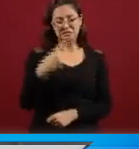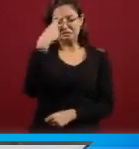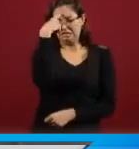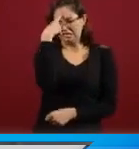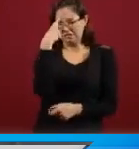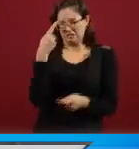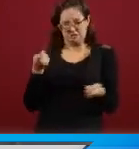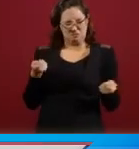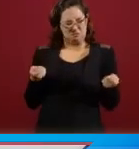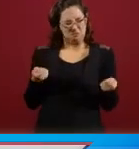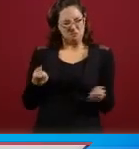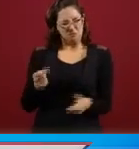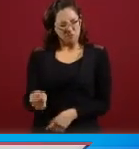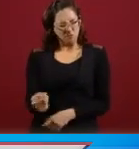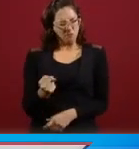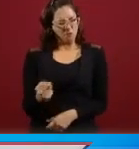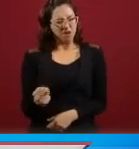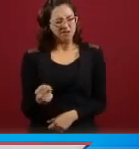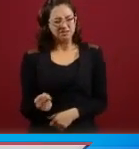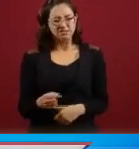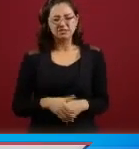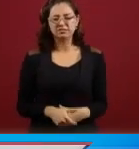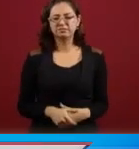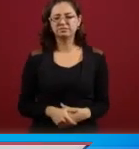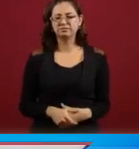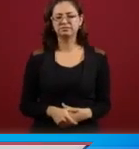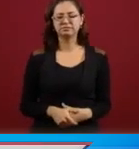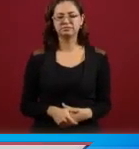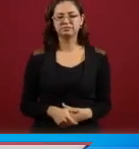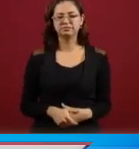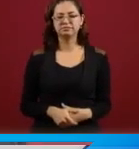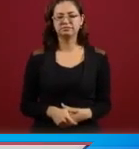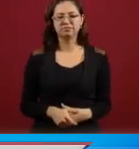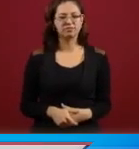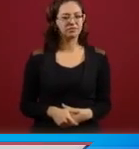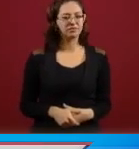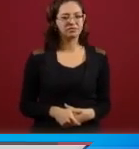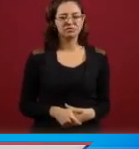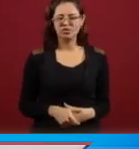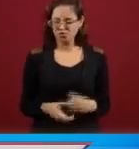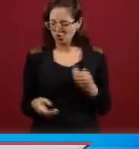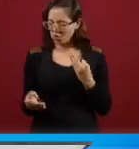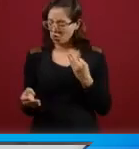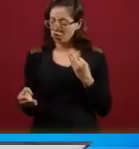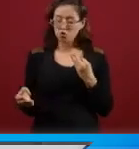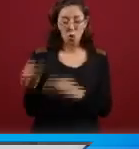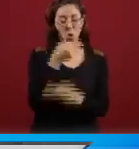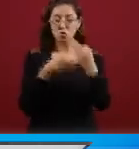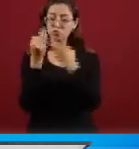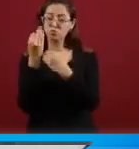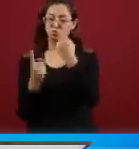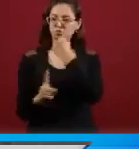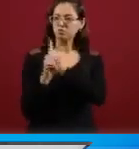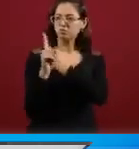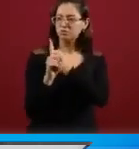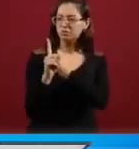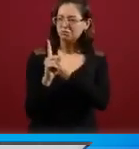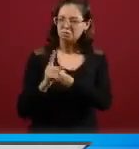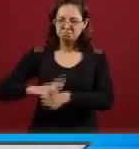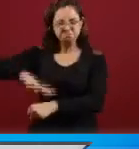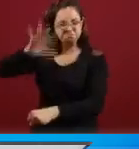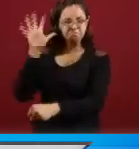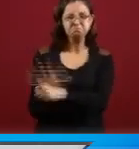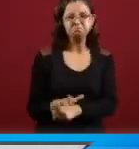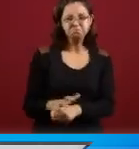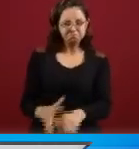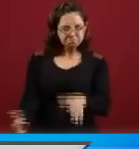en los acontecimientos en Sinaloa. Es un hecho que fue un fracaso el actuar utilizando la fuerza. Agradece al presidente Trump su intención de ayudar